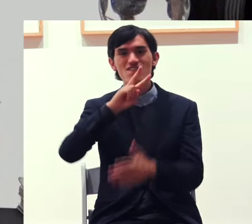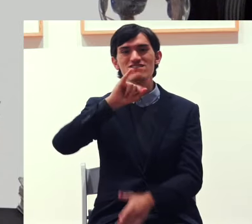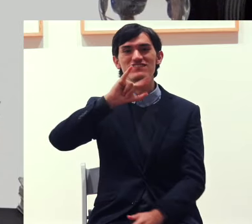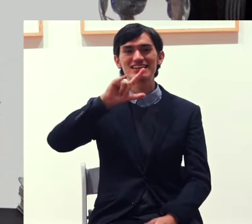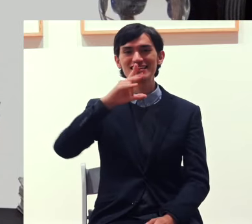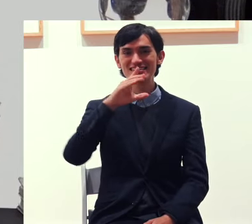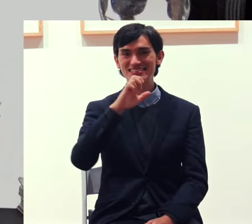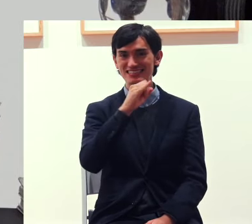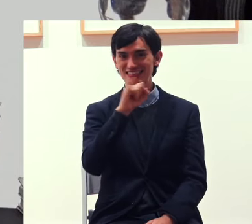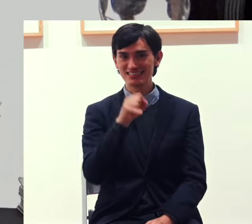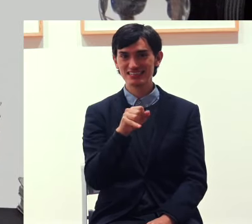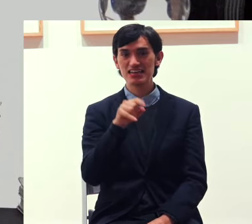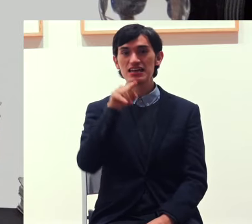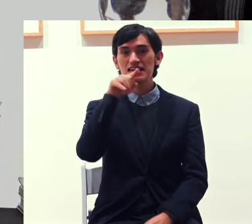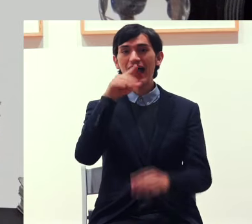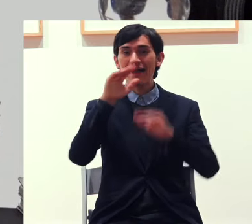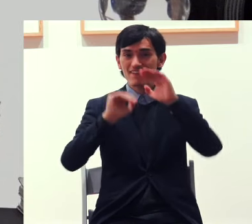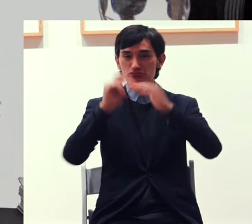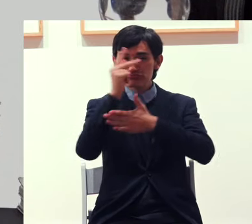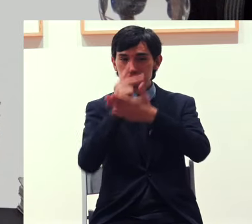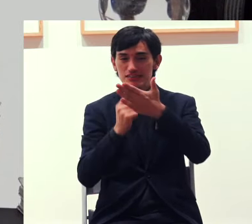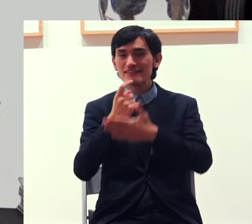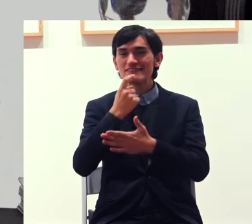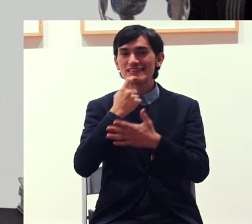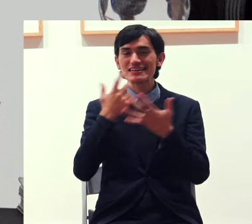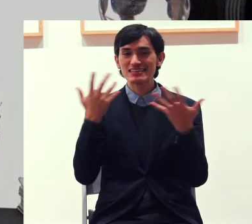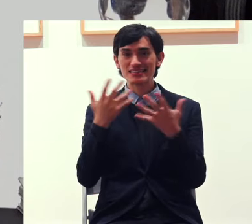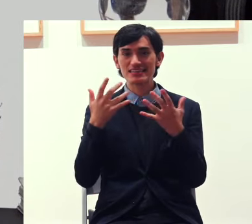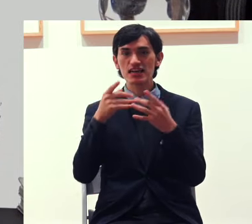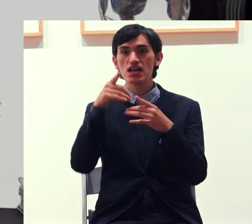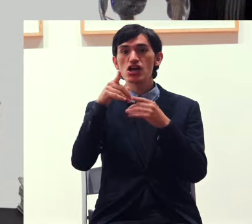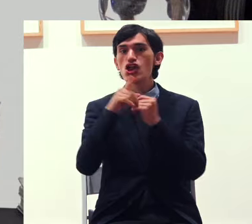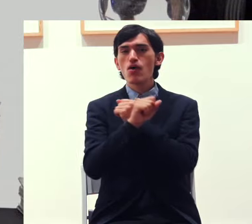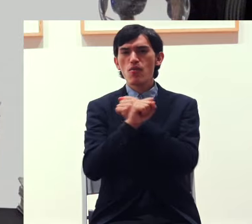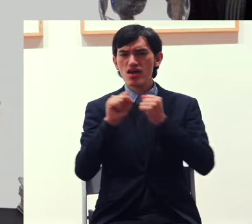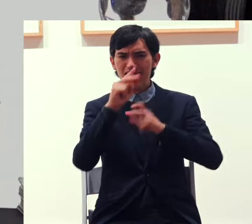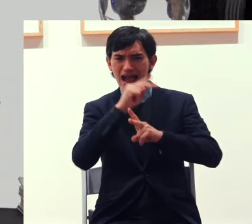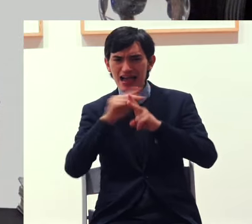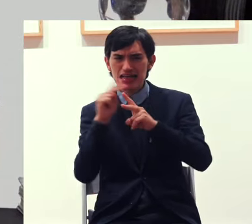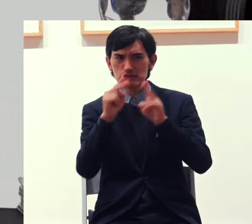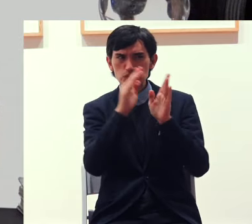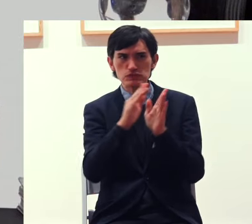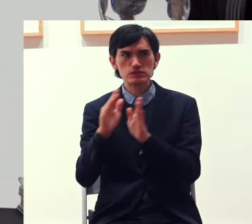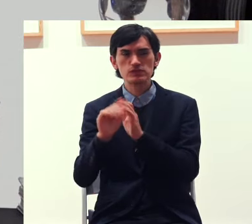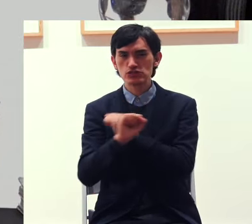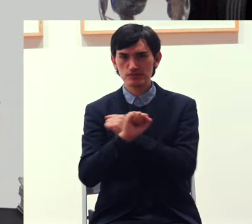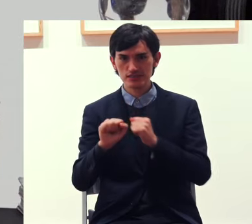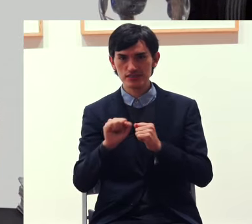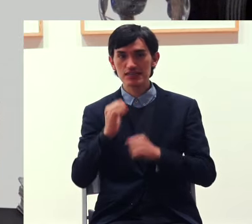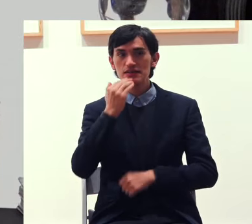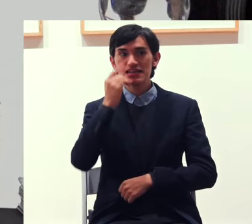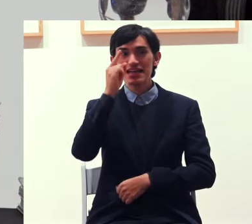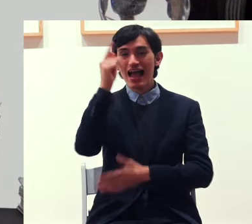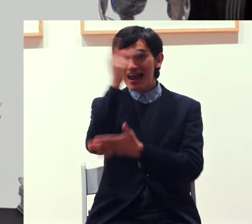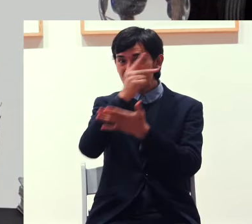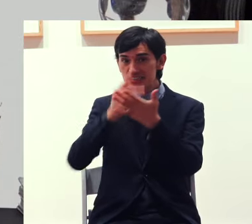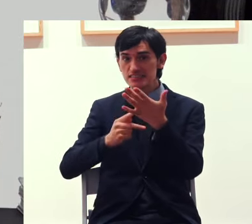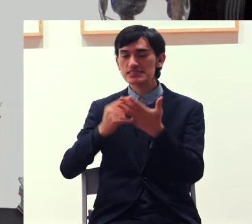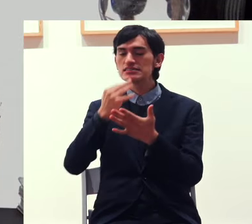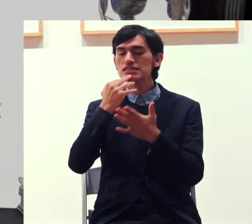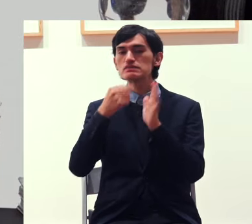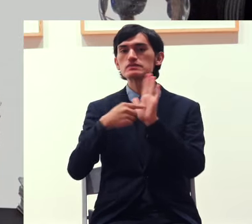dibujos de Vilches. Esas ramas feas que el crecimiento espontáneo no ha podido formar adecuadamente